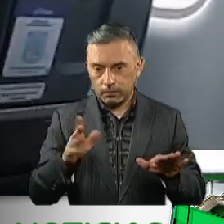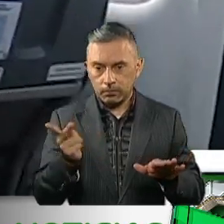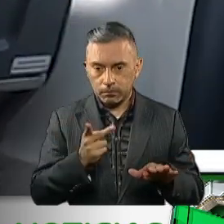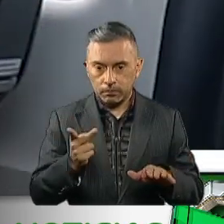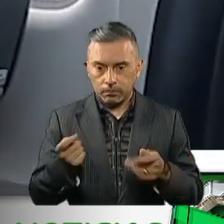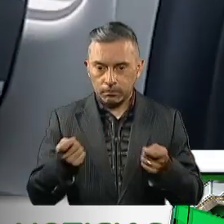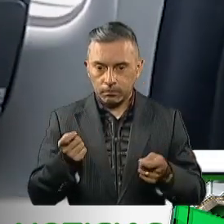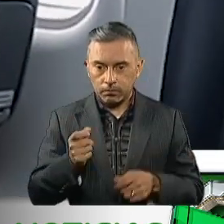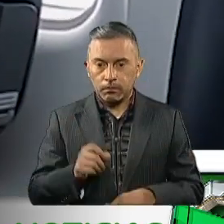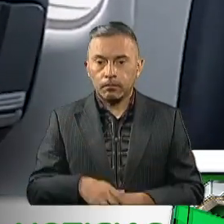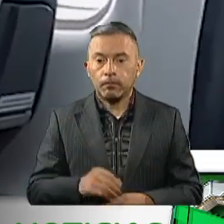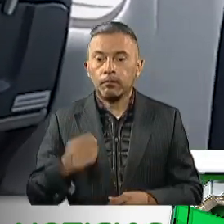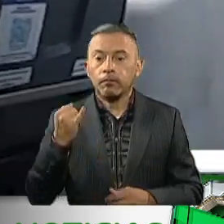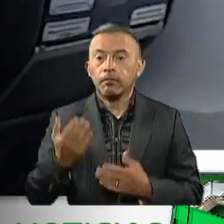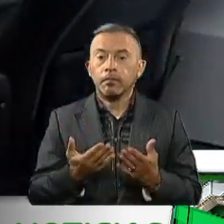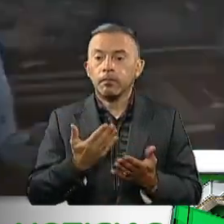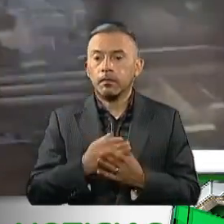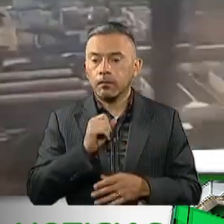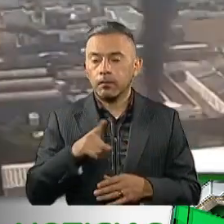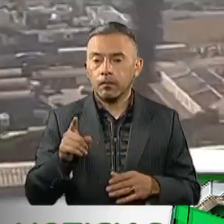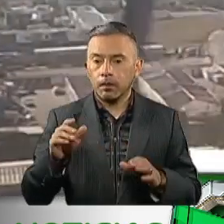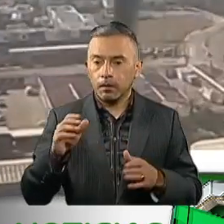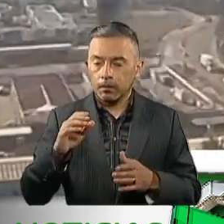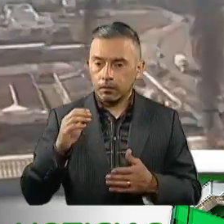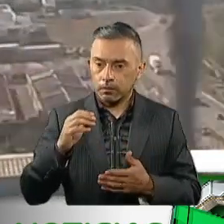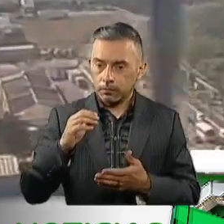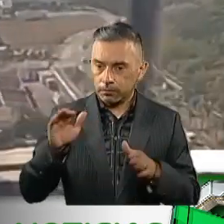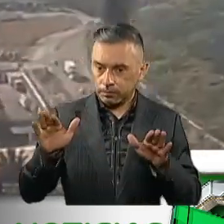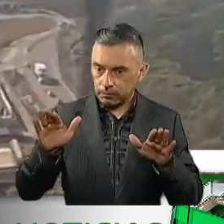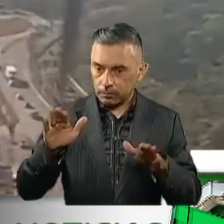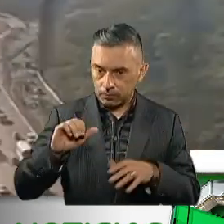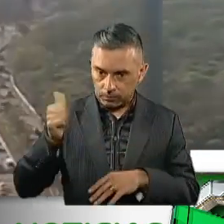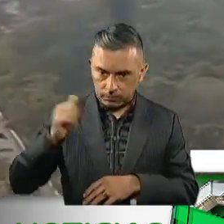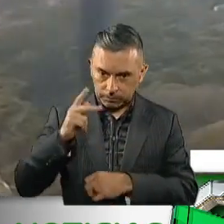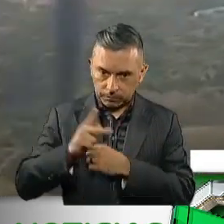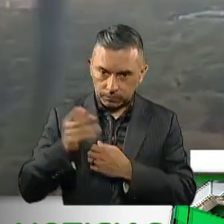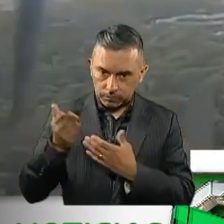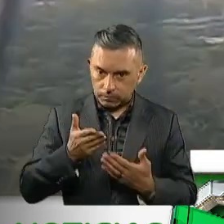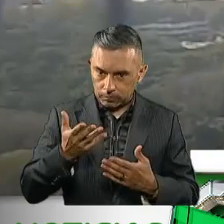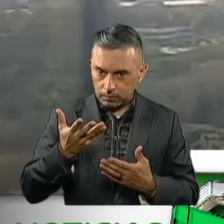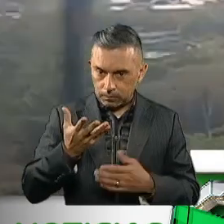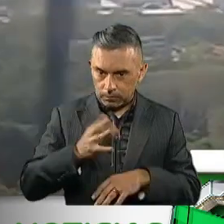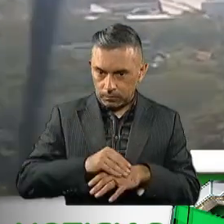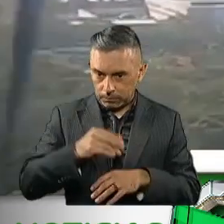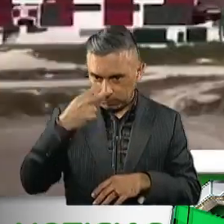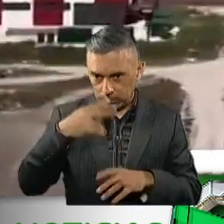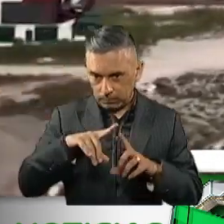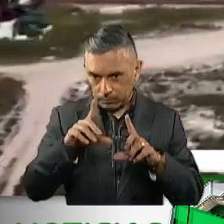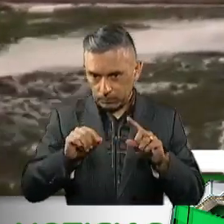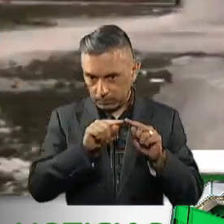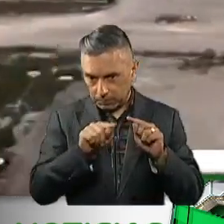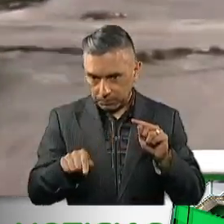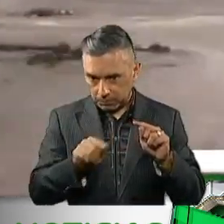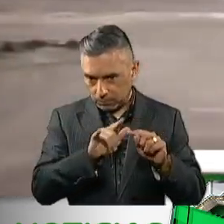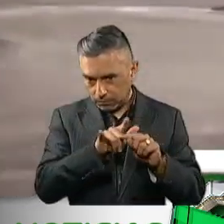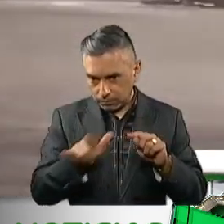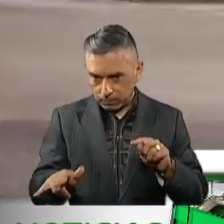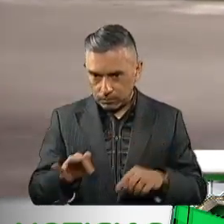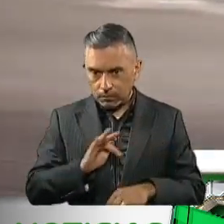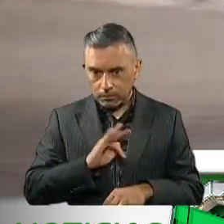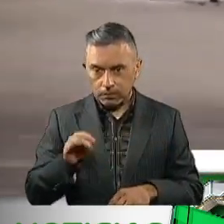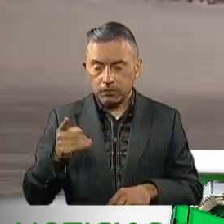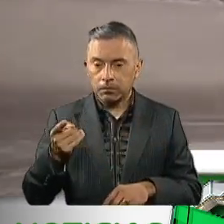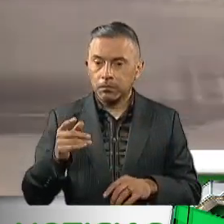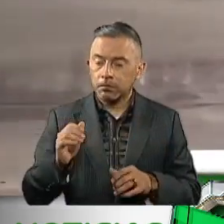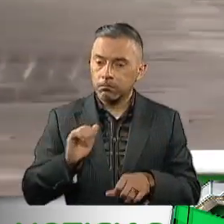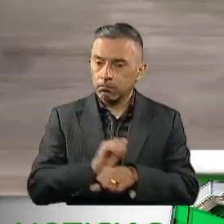La iniciativa contempla también que aerolíneas extranjeras puedan ser autorizadas a volar entre dos puntos del territorio nacional, siempre y cuando en su solicitud de permiso